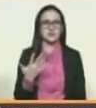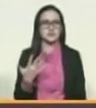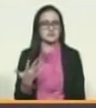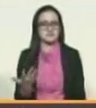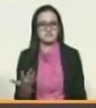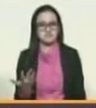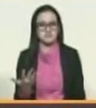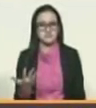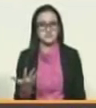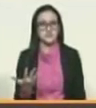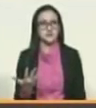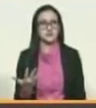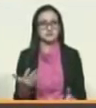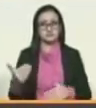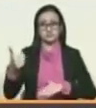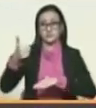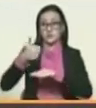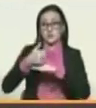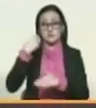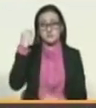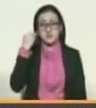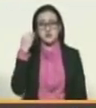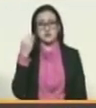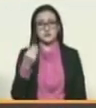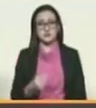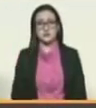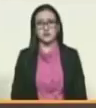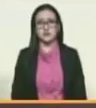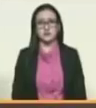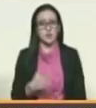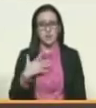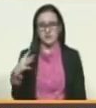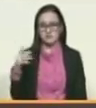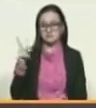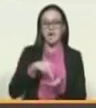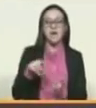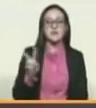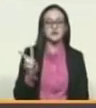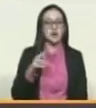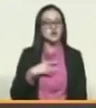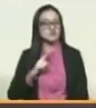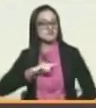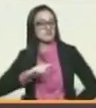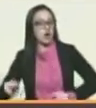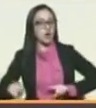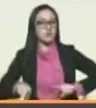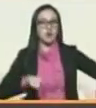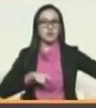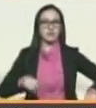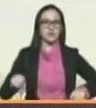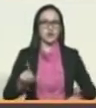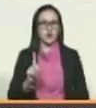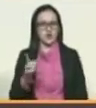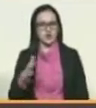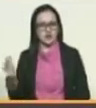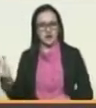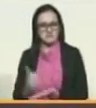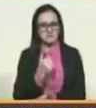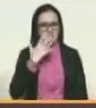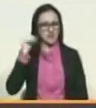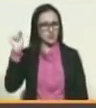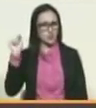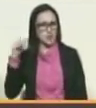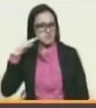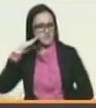y de su supremacismo de piel, él no puede venir a un país a pretender promover un golpe de Estado